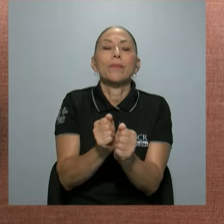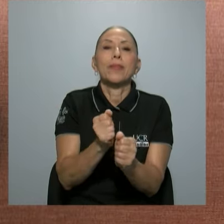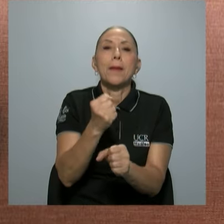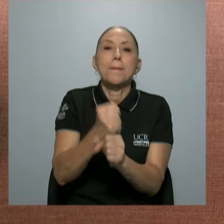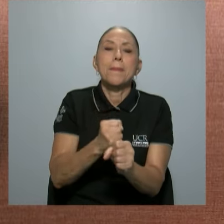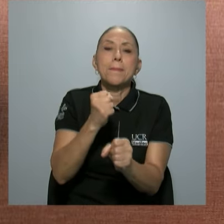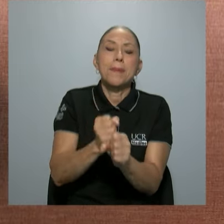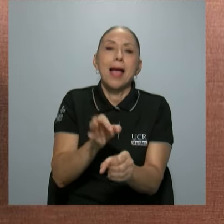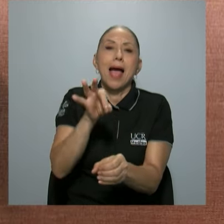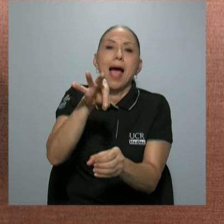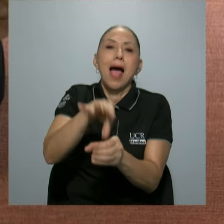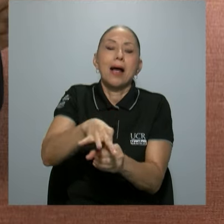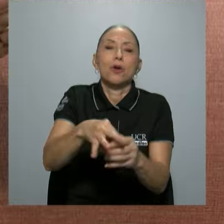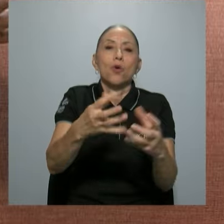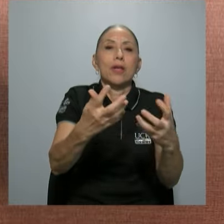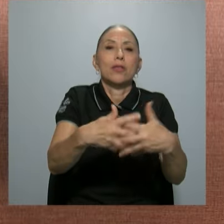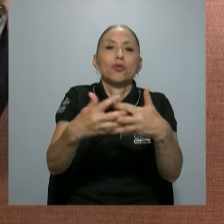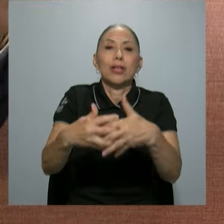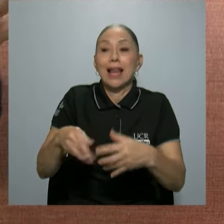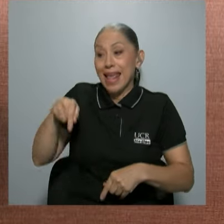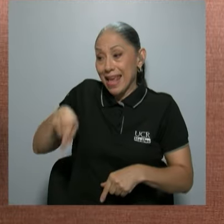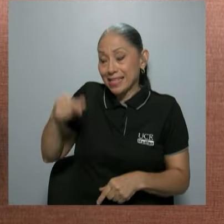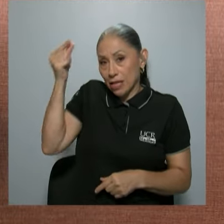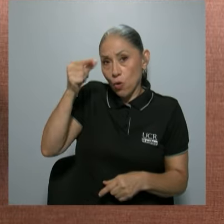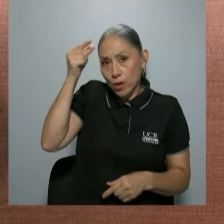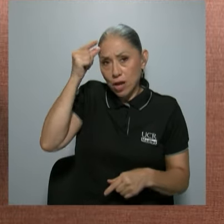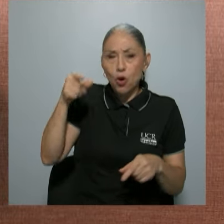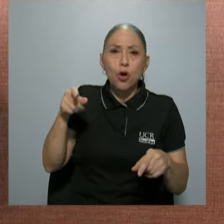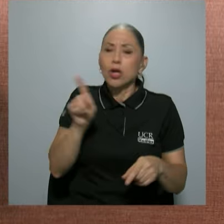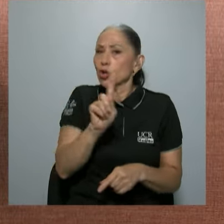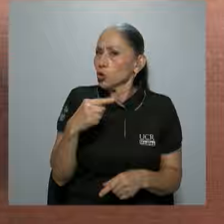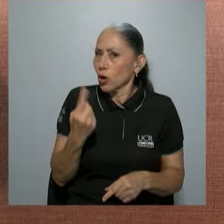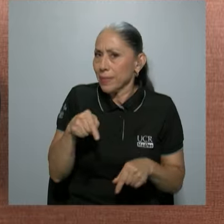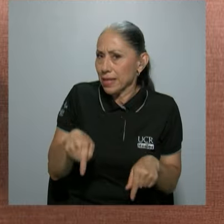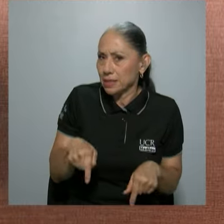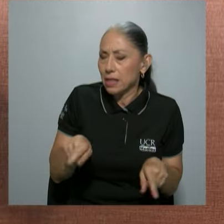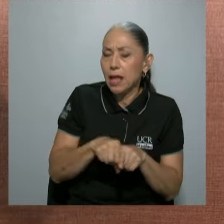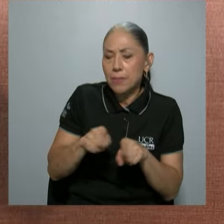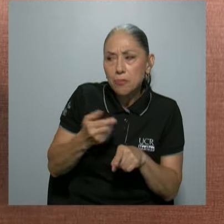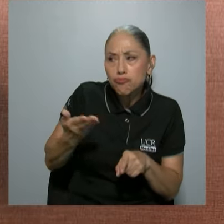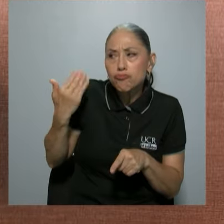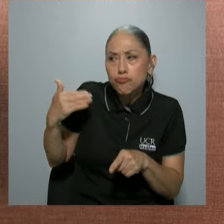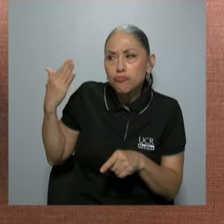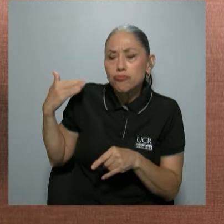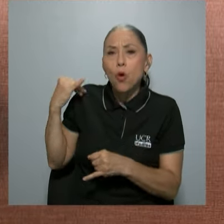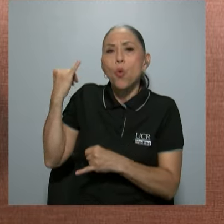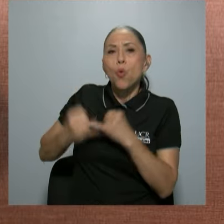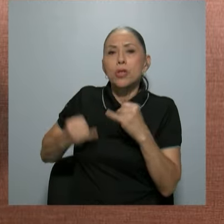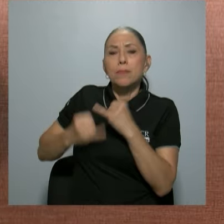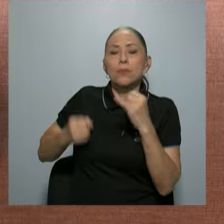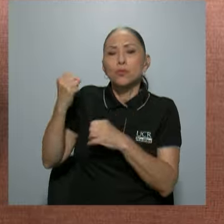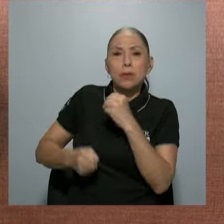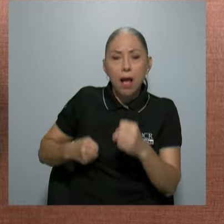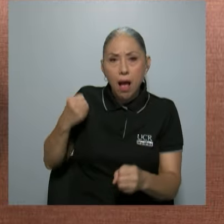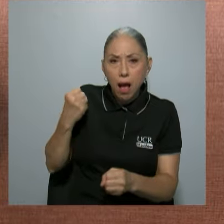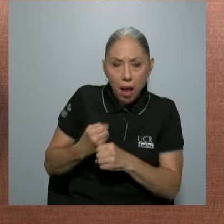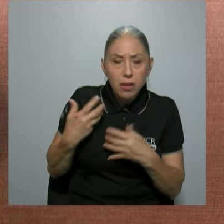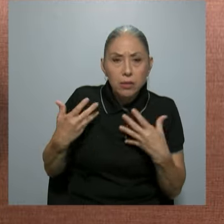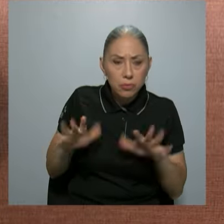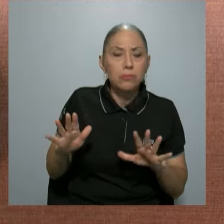Este gobierno, y en los últimos años, no voy a decir que sea solo de este gobierno, en las últimas décadas, ha